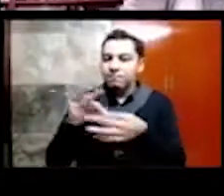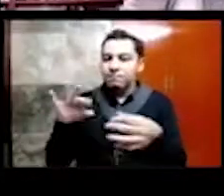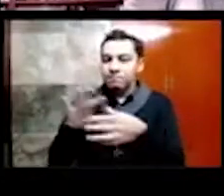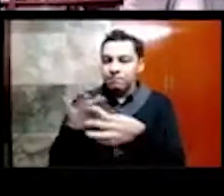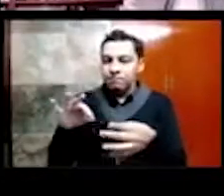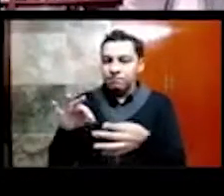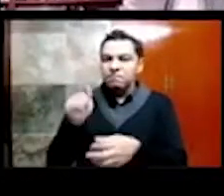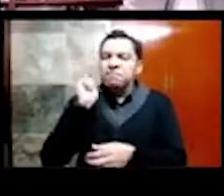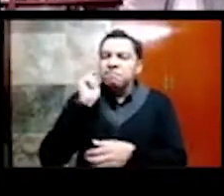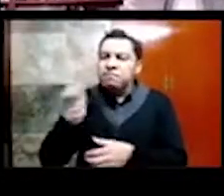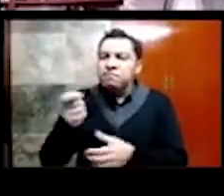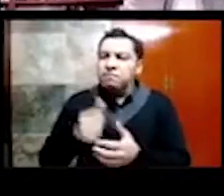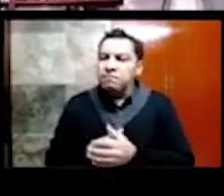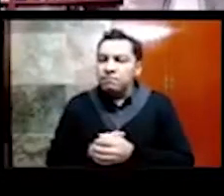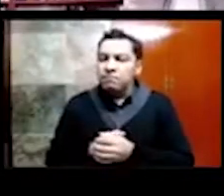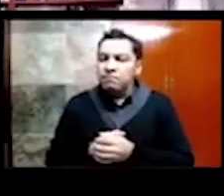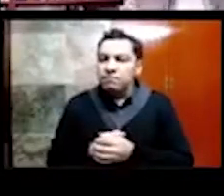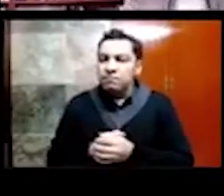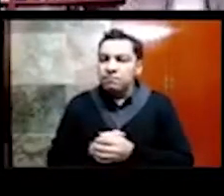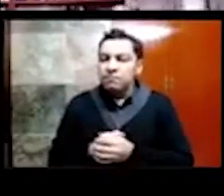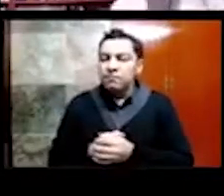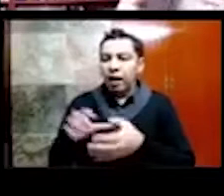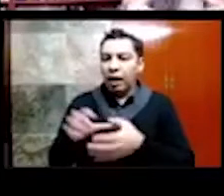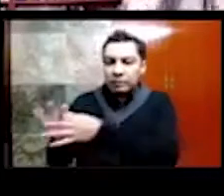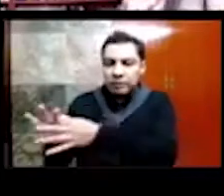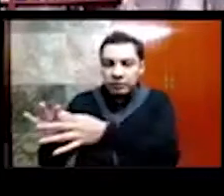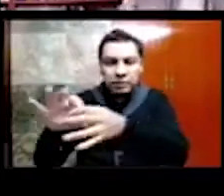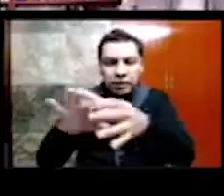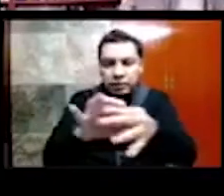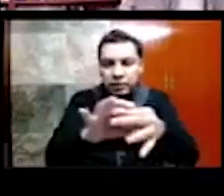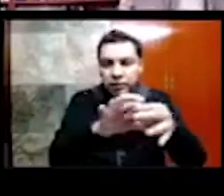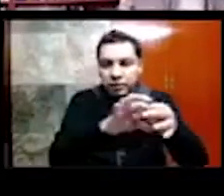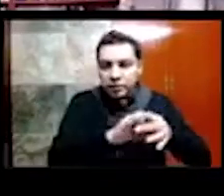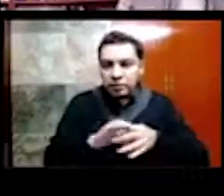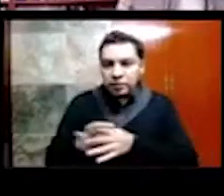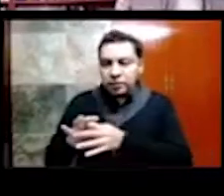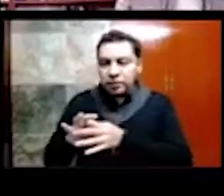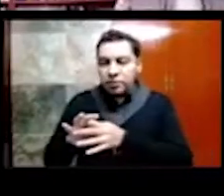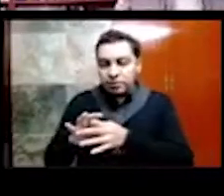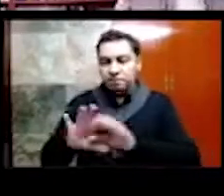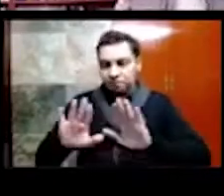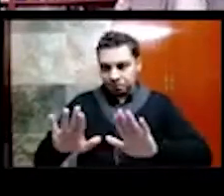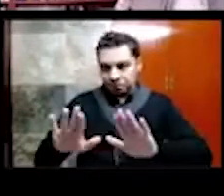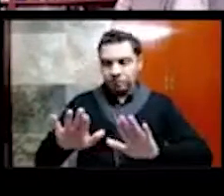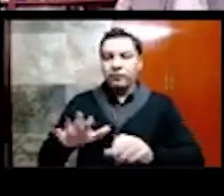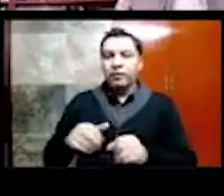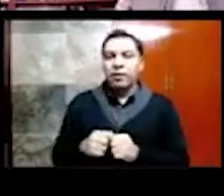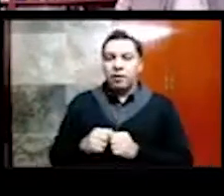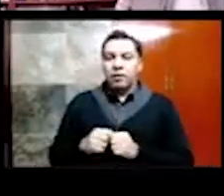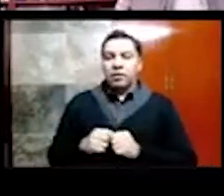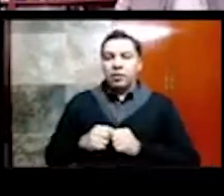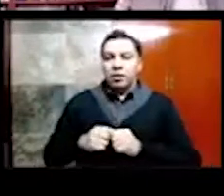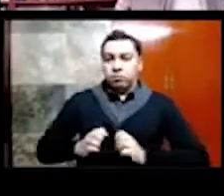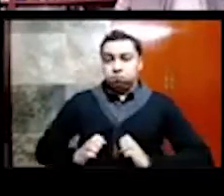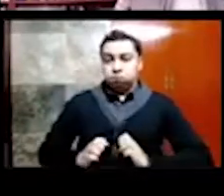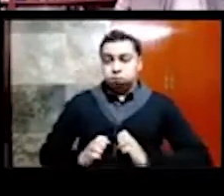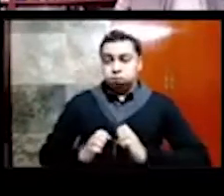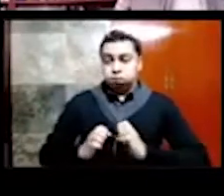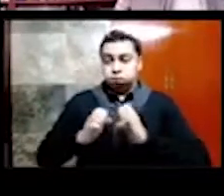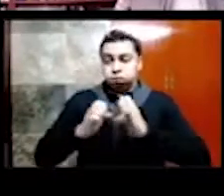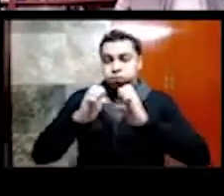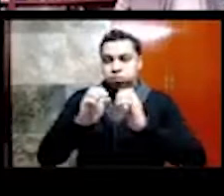Merlo, al respecto de las relaciones y proporciones que tienen los edificios en